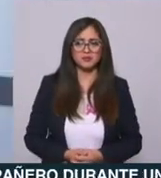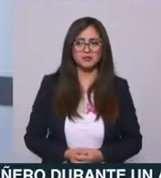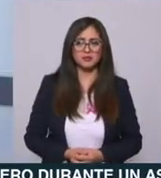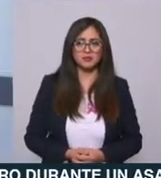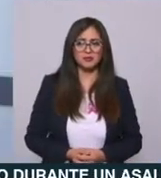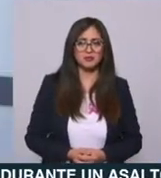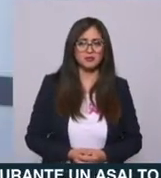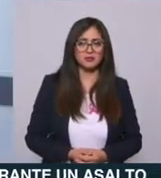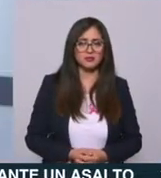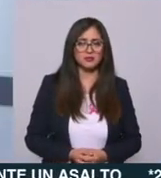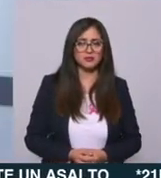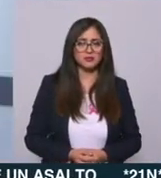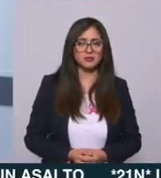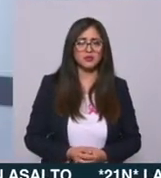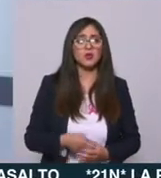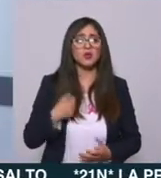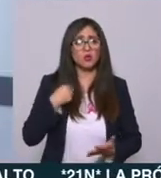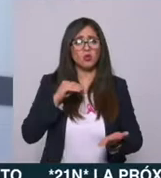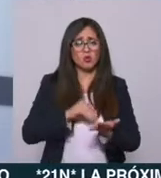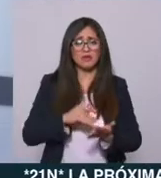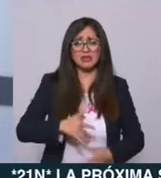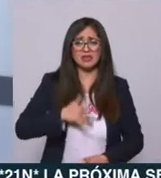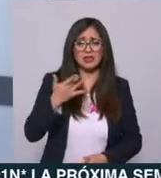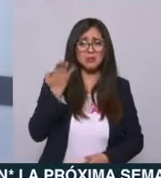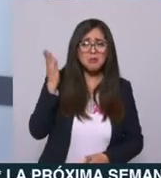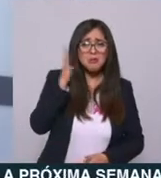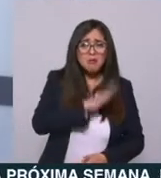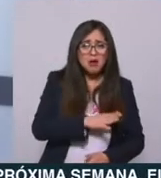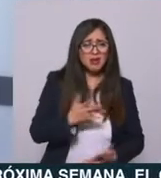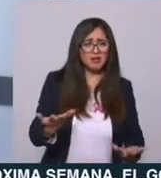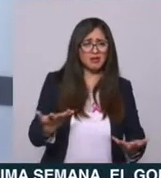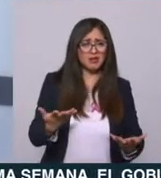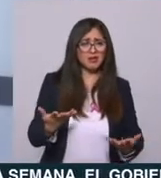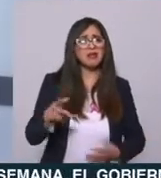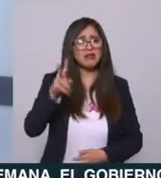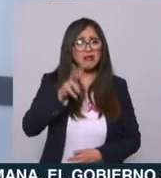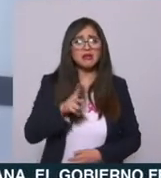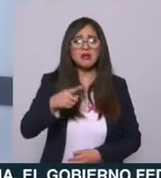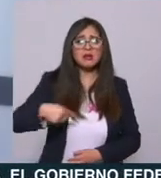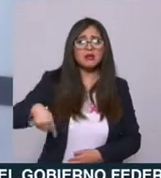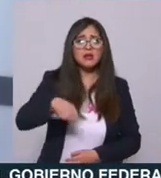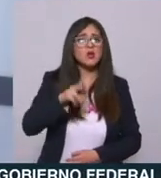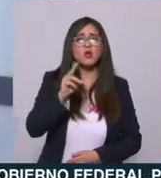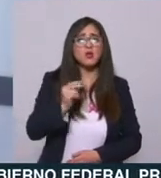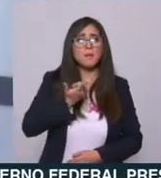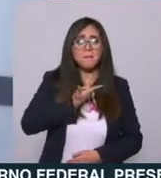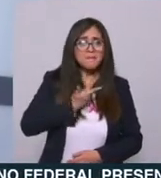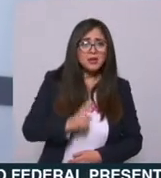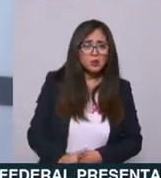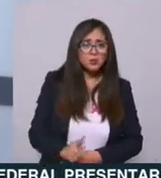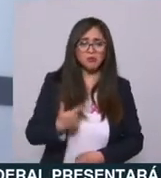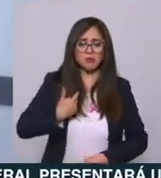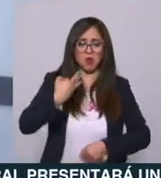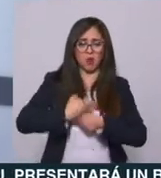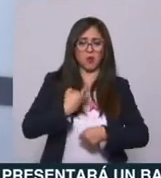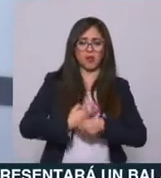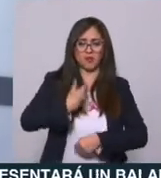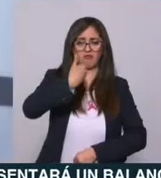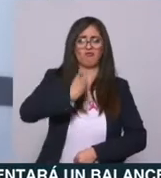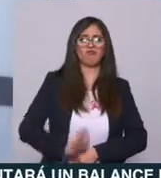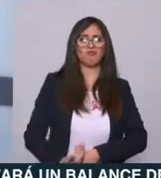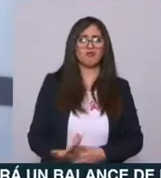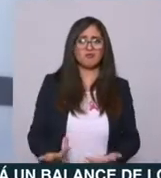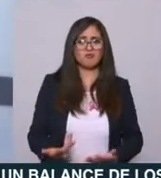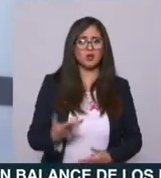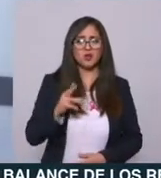mal de que haya pasado todo esto, porque no nos gusta más, no me gusta estar en esta situación, no me